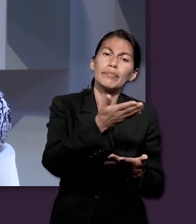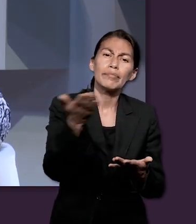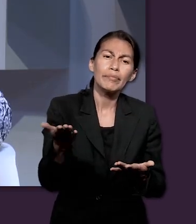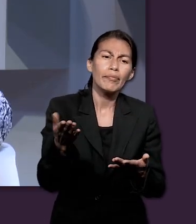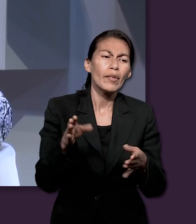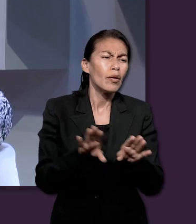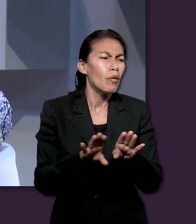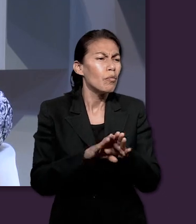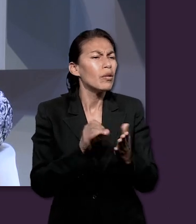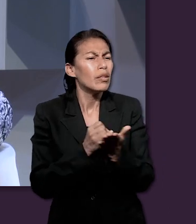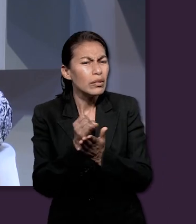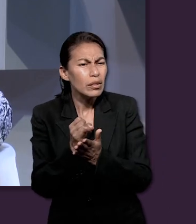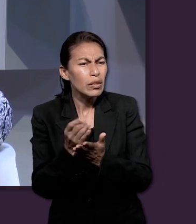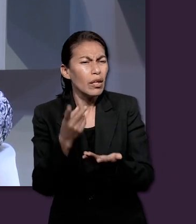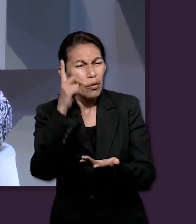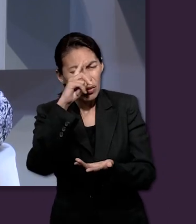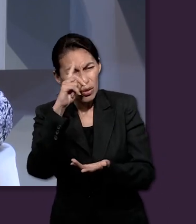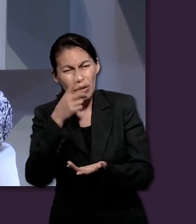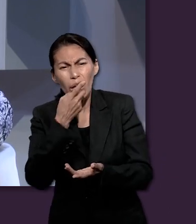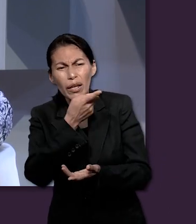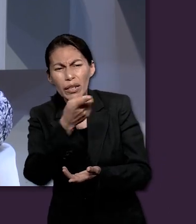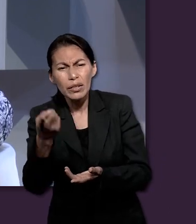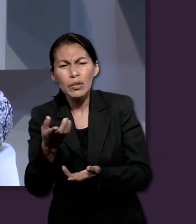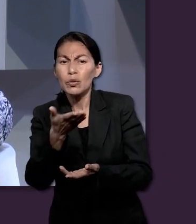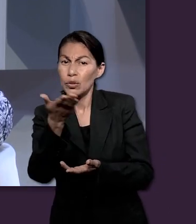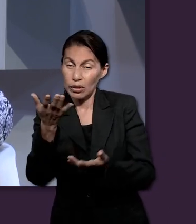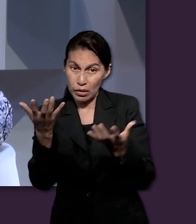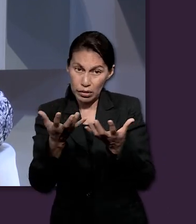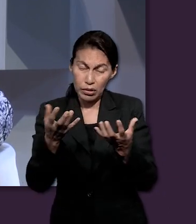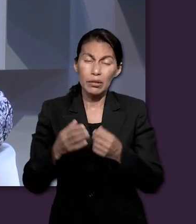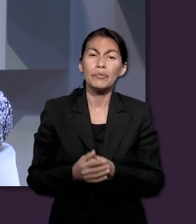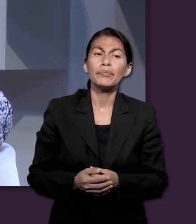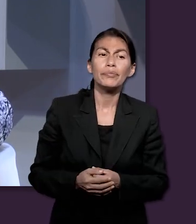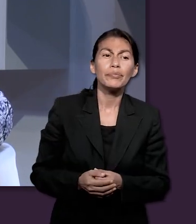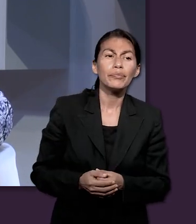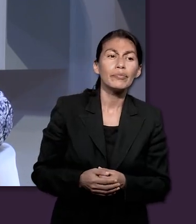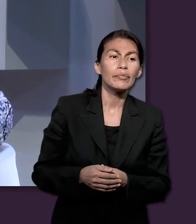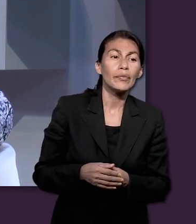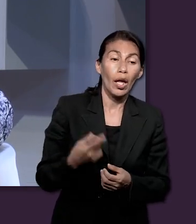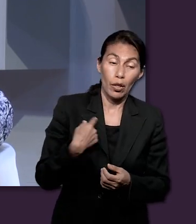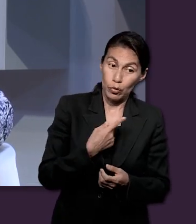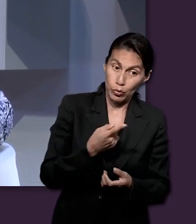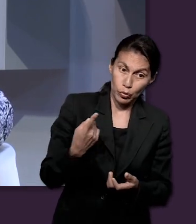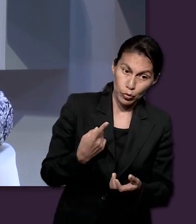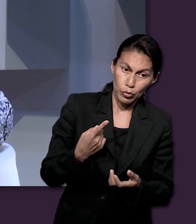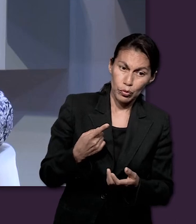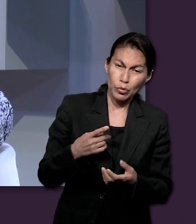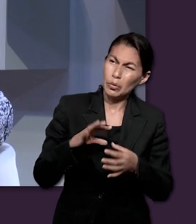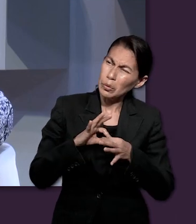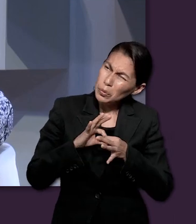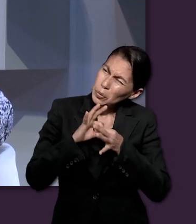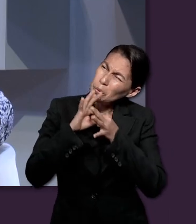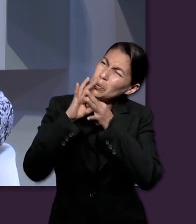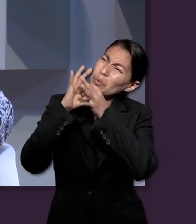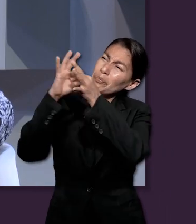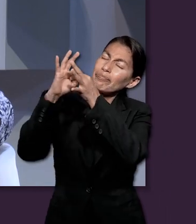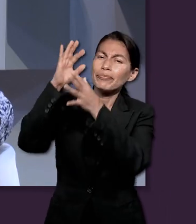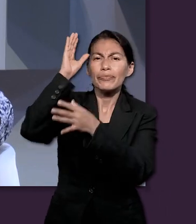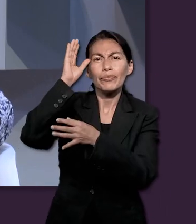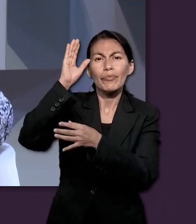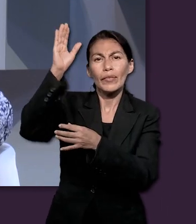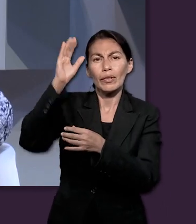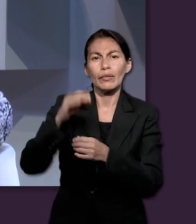que nos acompañan, ¿qué decisiones prácticas o qué consejos podríamos decirles que pueden hacer para que podamos nosotros